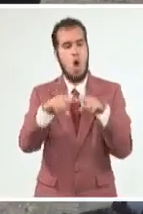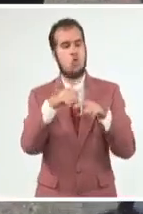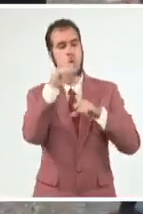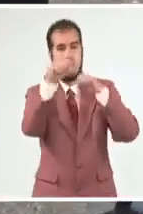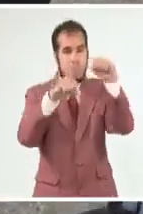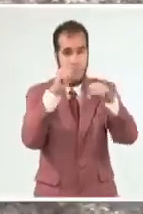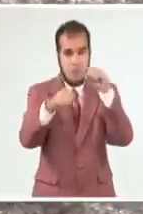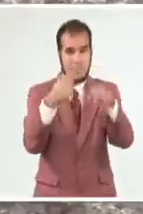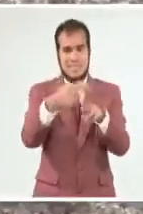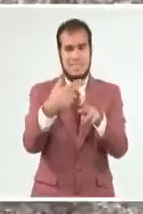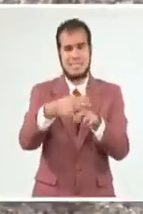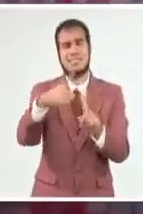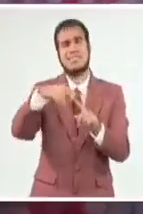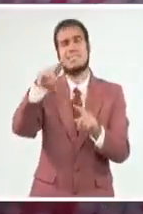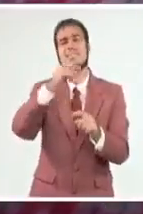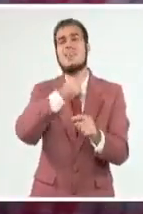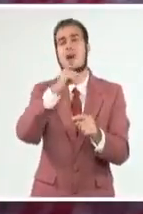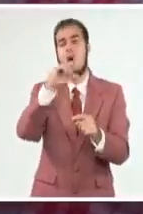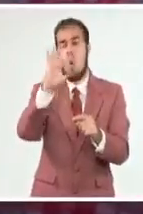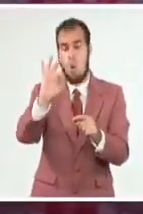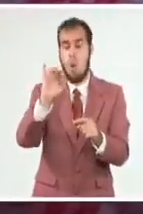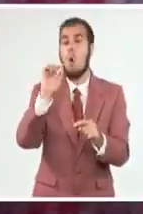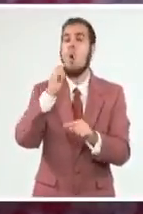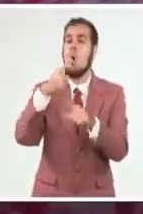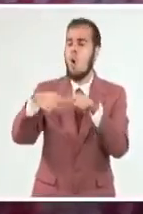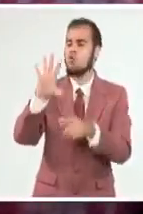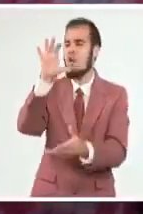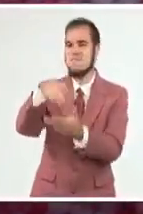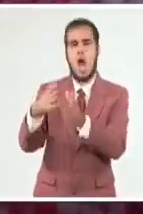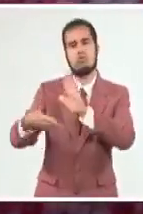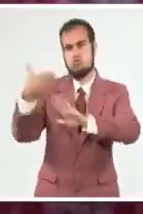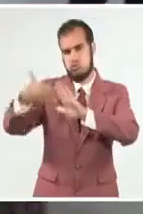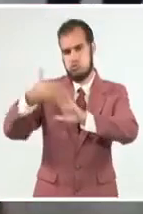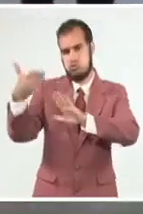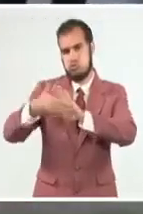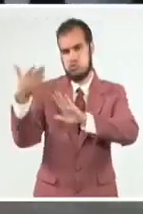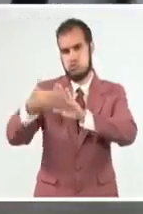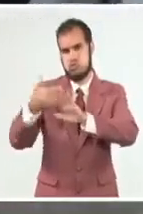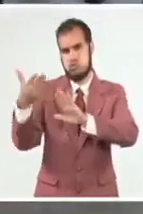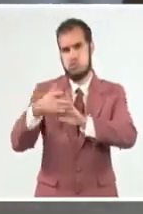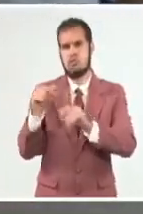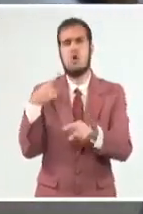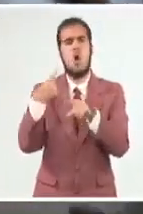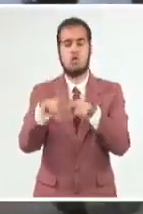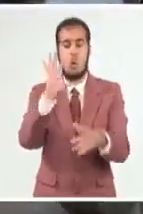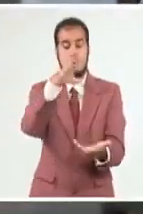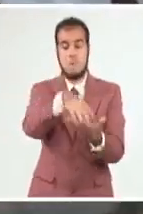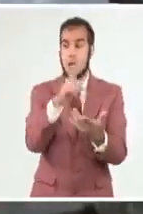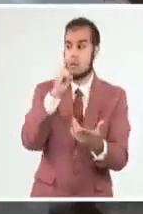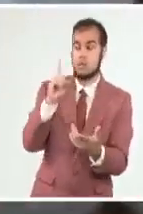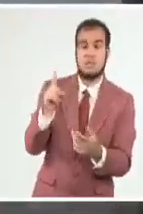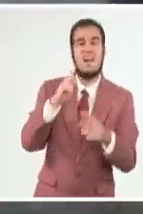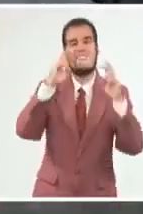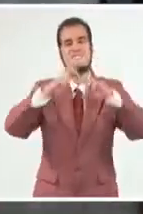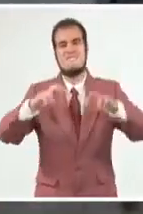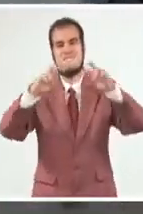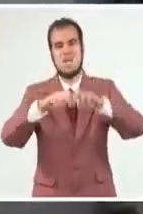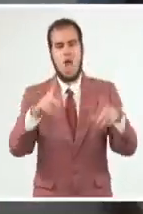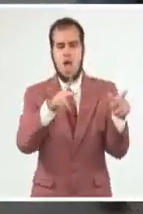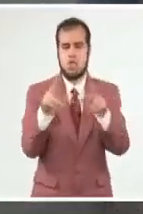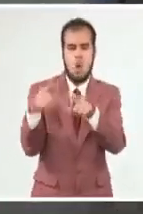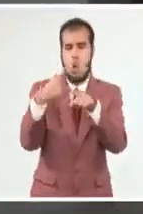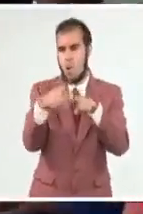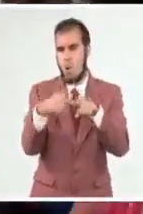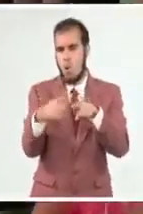Trejo, una ciudadela donde hoy se realizan obras constructivas, el Centro de Programación e Investigación Audiovisual